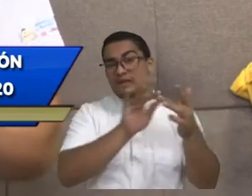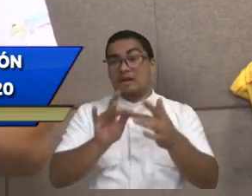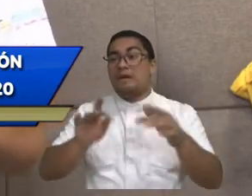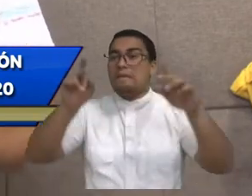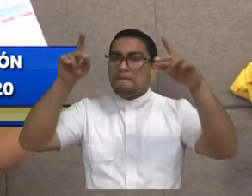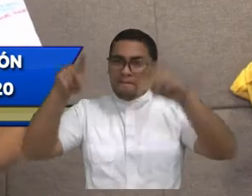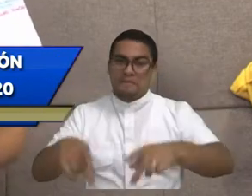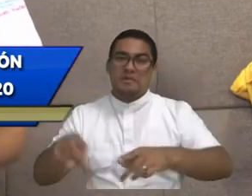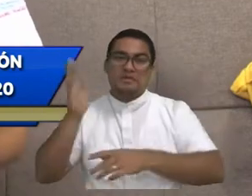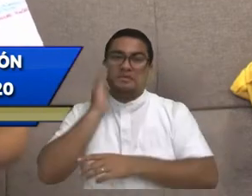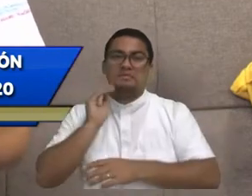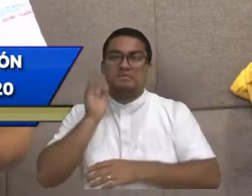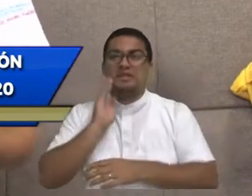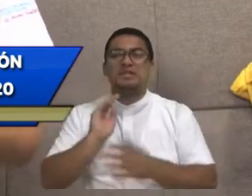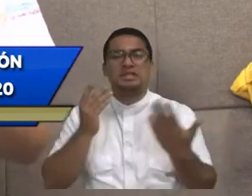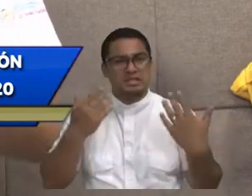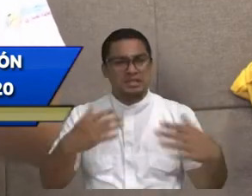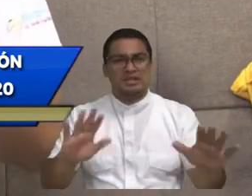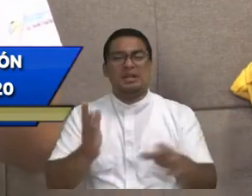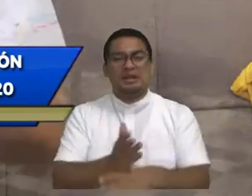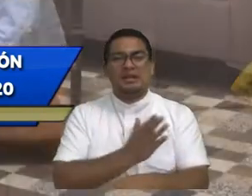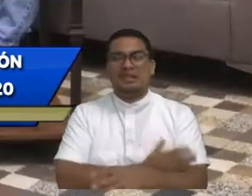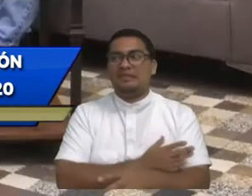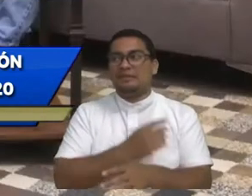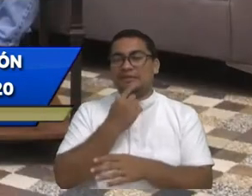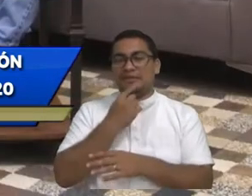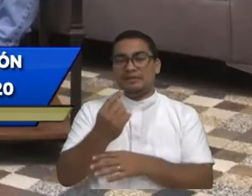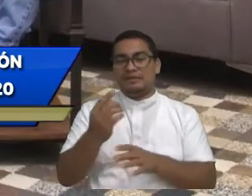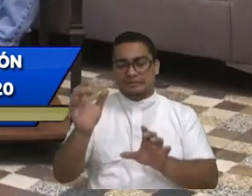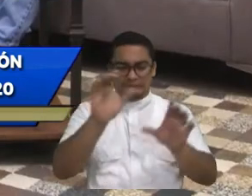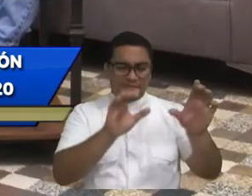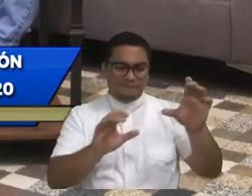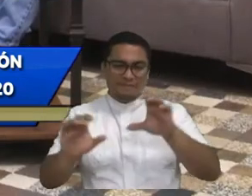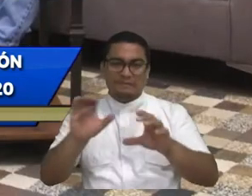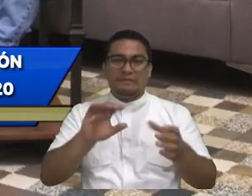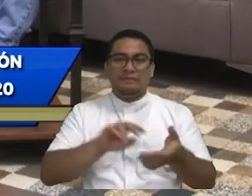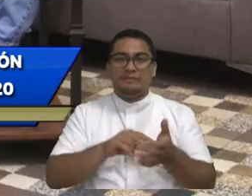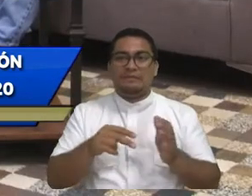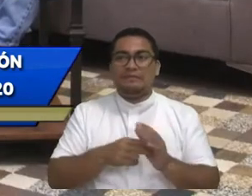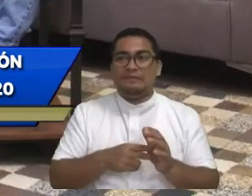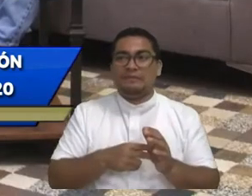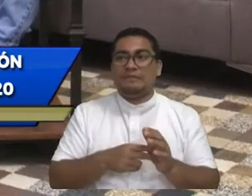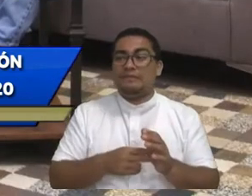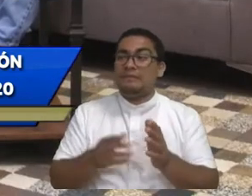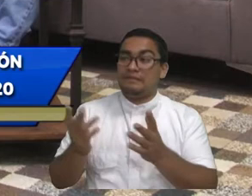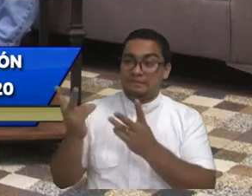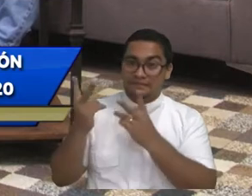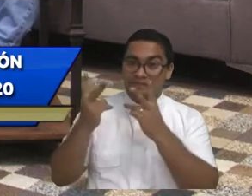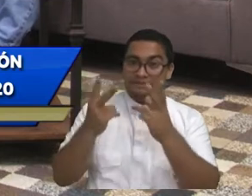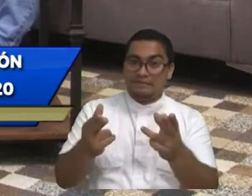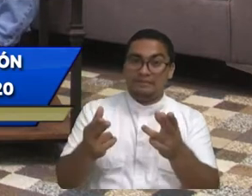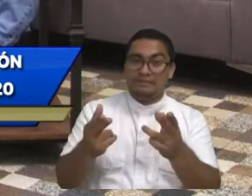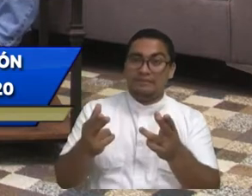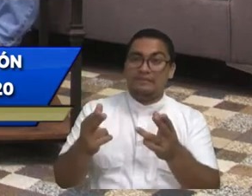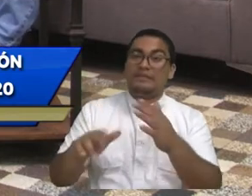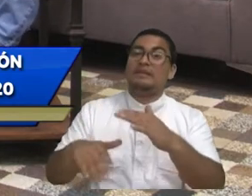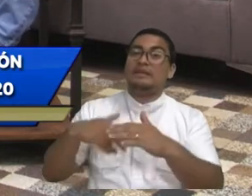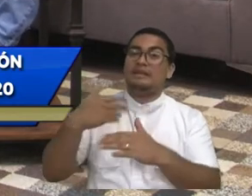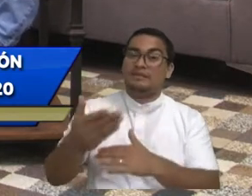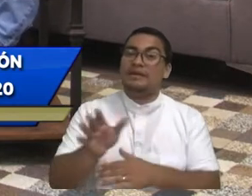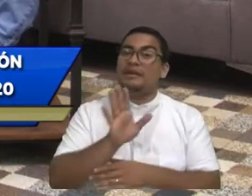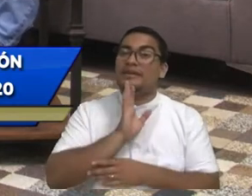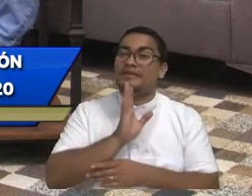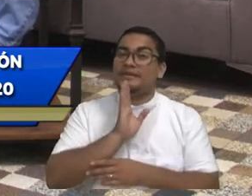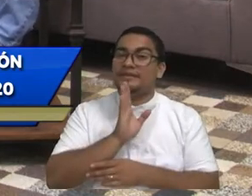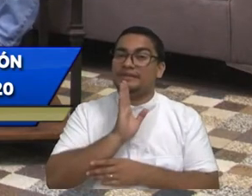y sin título aunque ya que lo quiero desglosar un poco porque es el término en largo tenemos que hacer una pausa pero al volver quiero que hablemos de